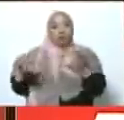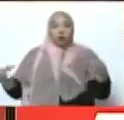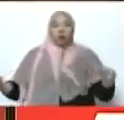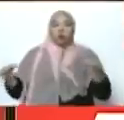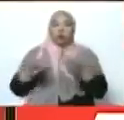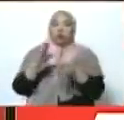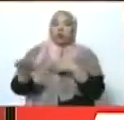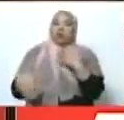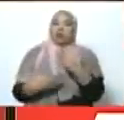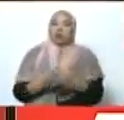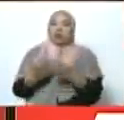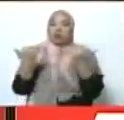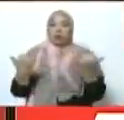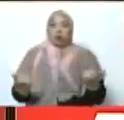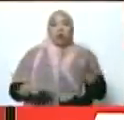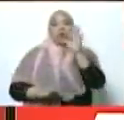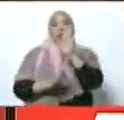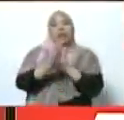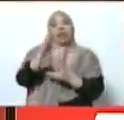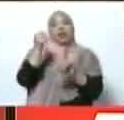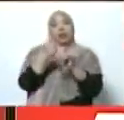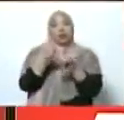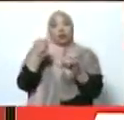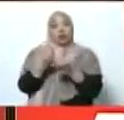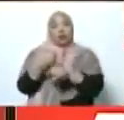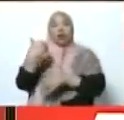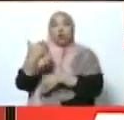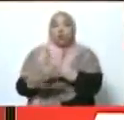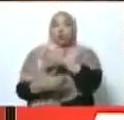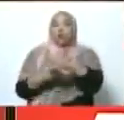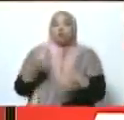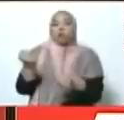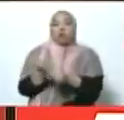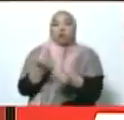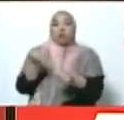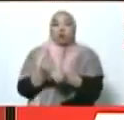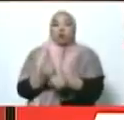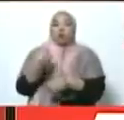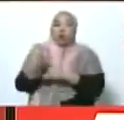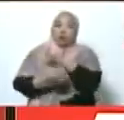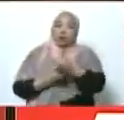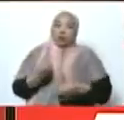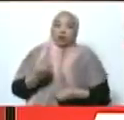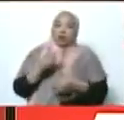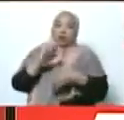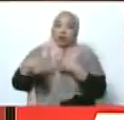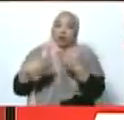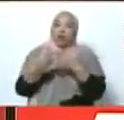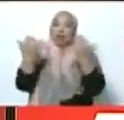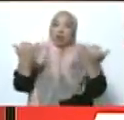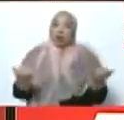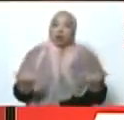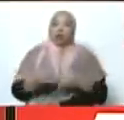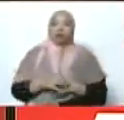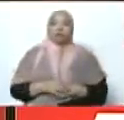hasta ahora ha estado desempeñando ese cargo, siga desempeñando ese cargo como lo ha venido haciendo hasta a este instante.